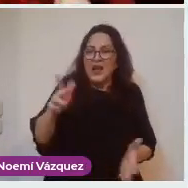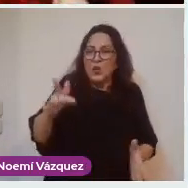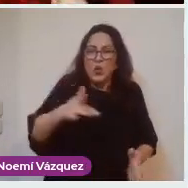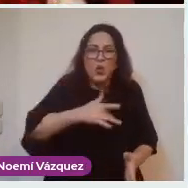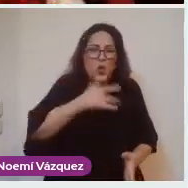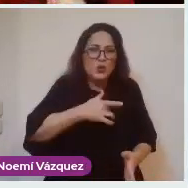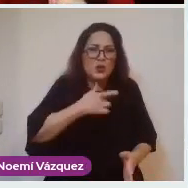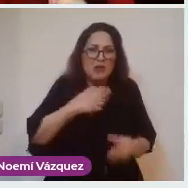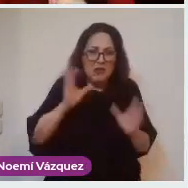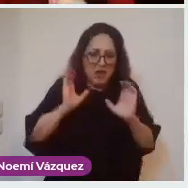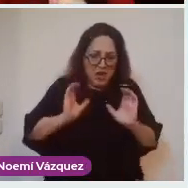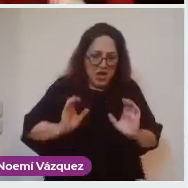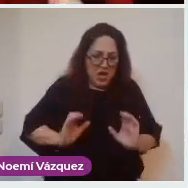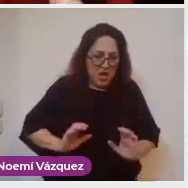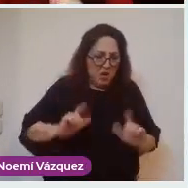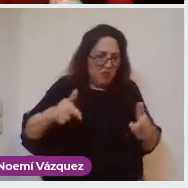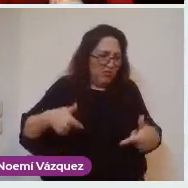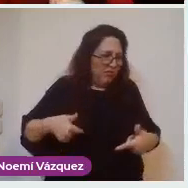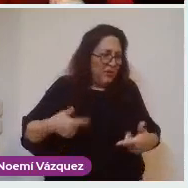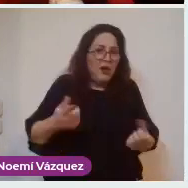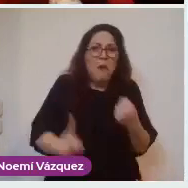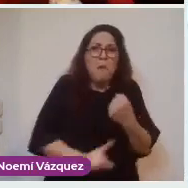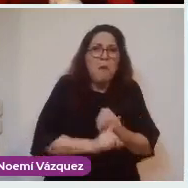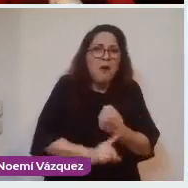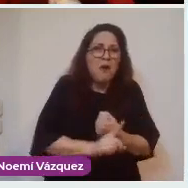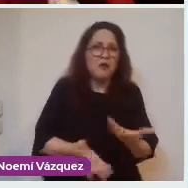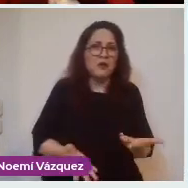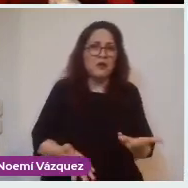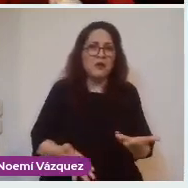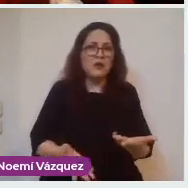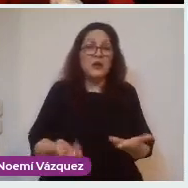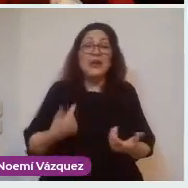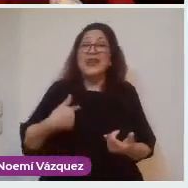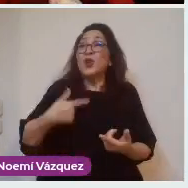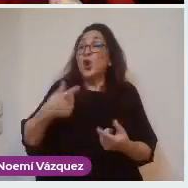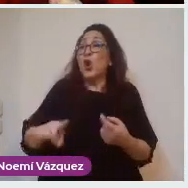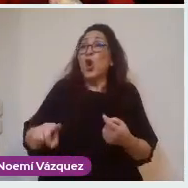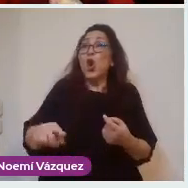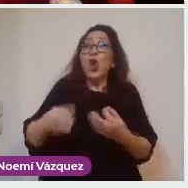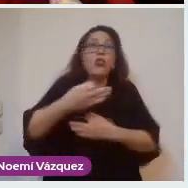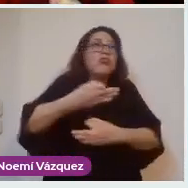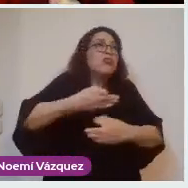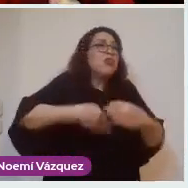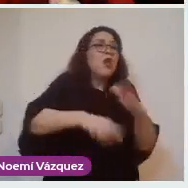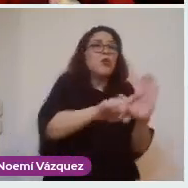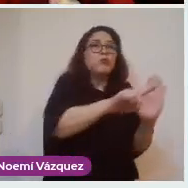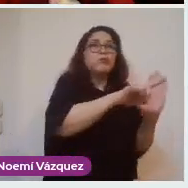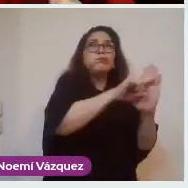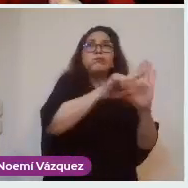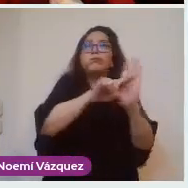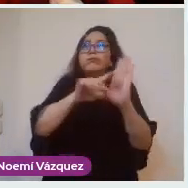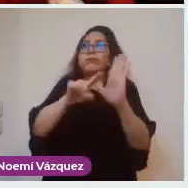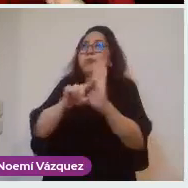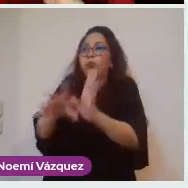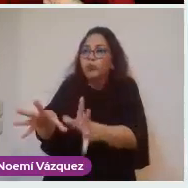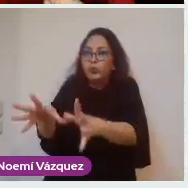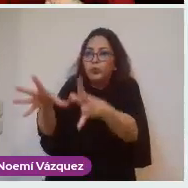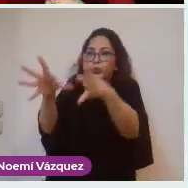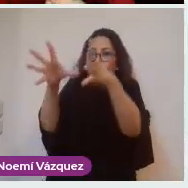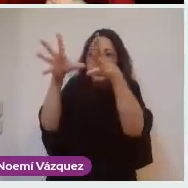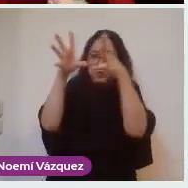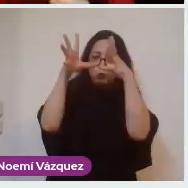mis deseos, que ese sería el control adecuado, ¿sí? Pero no puedo, muchas veces la persona ni